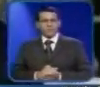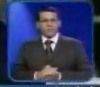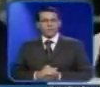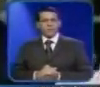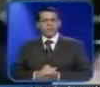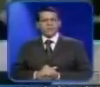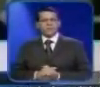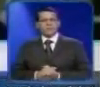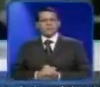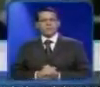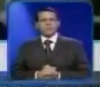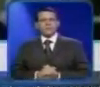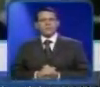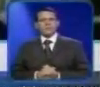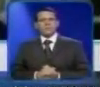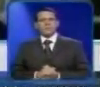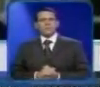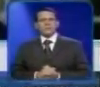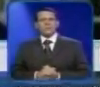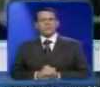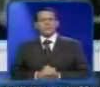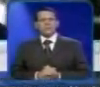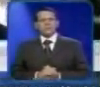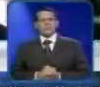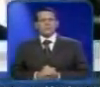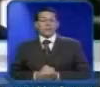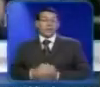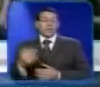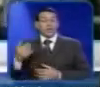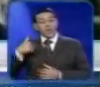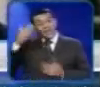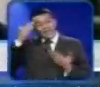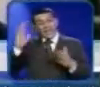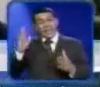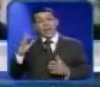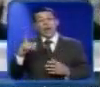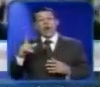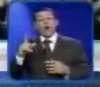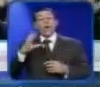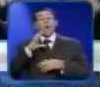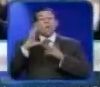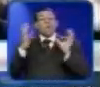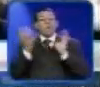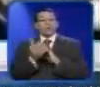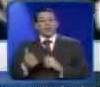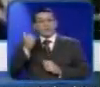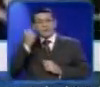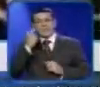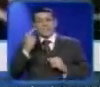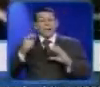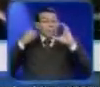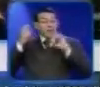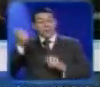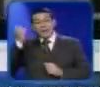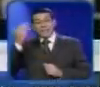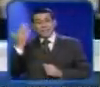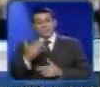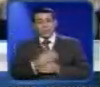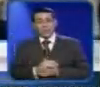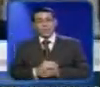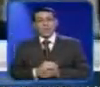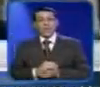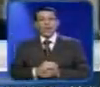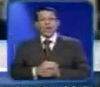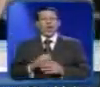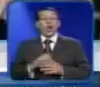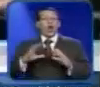It just puts you in a world more. I mean, you know, if... Creo que solo te pone en un mundo más. Para mí el aspecto de una película ha sido siempre importante, la pintura,